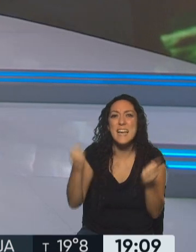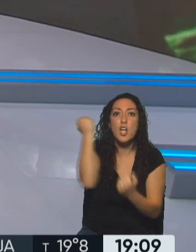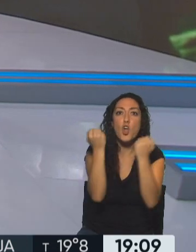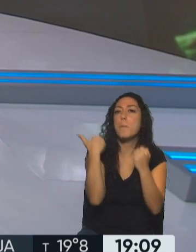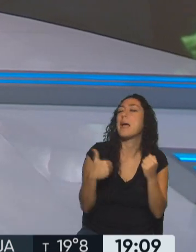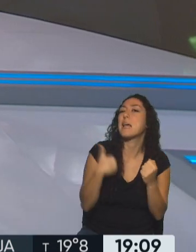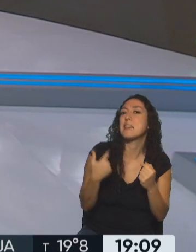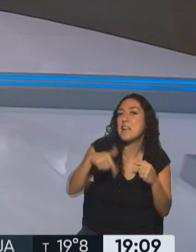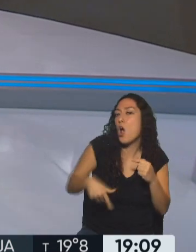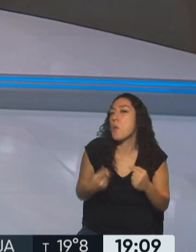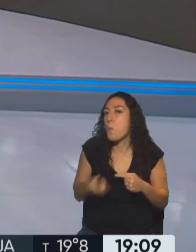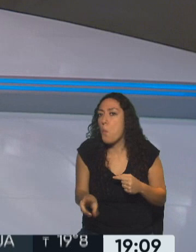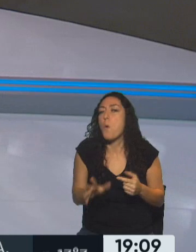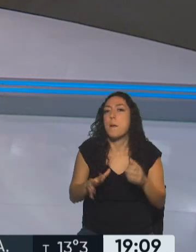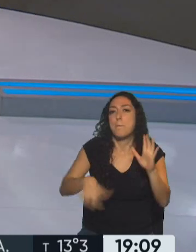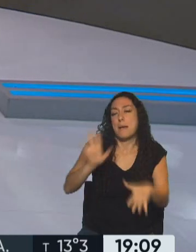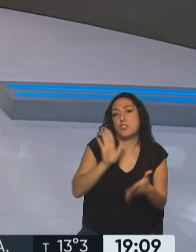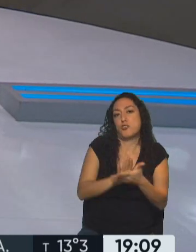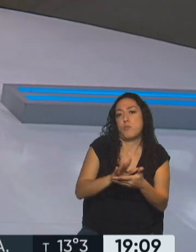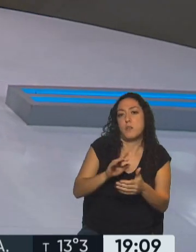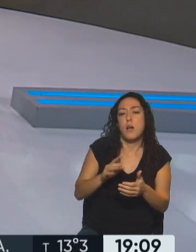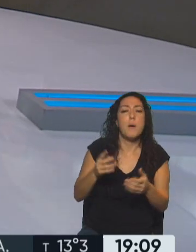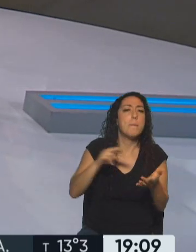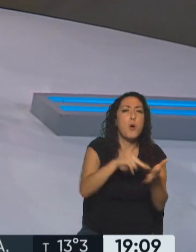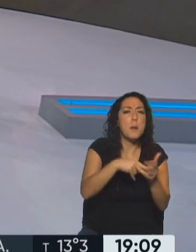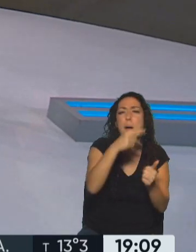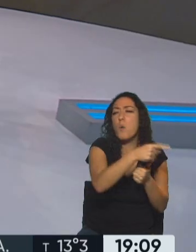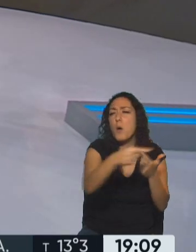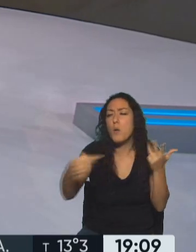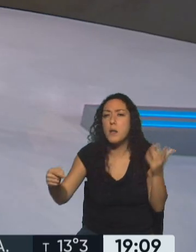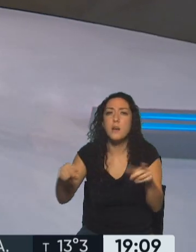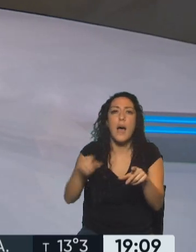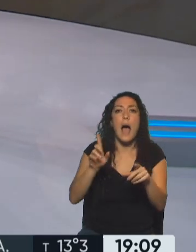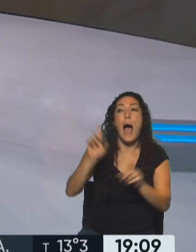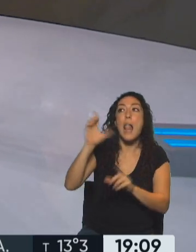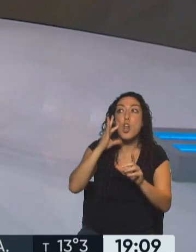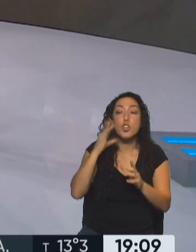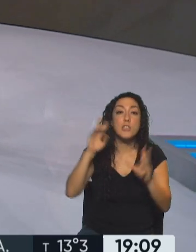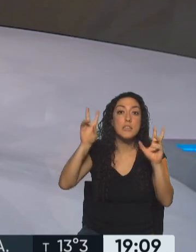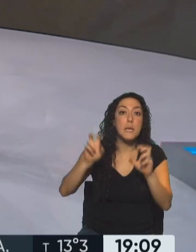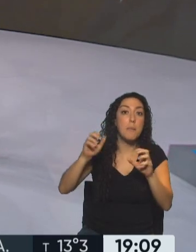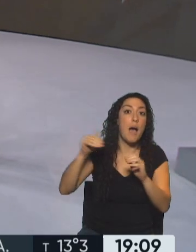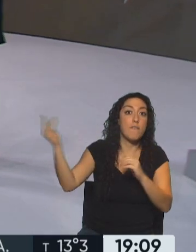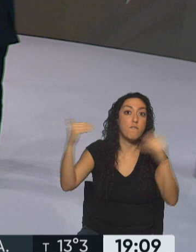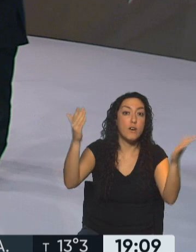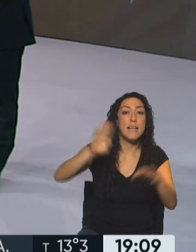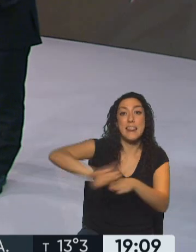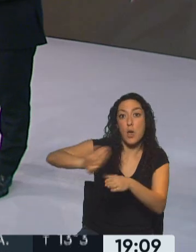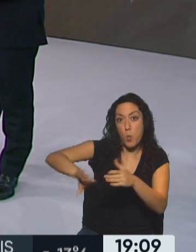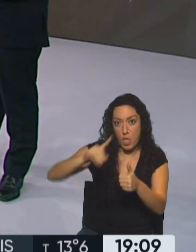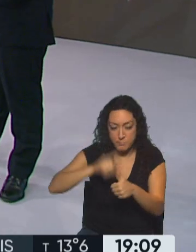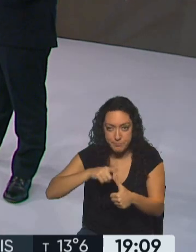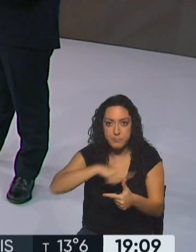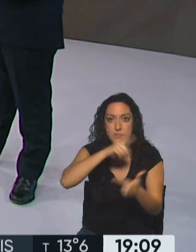Argentina hoy? En este momento tienen que ver en materia inflacionaria... ¿Cuántos frentes hay? Porque bueno, está el frente externo con esa voluminosa deuda. Pero el